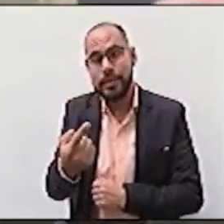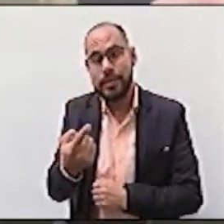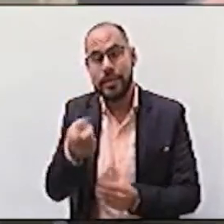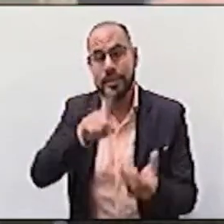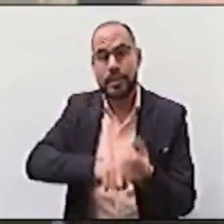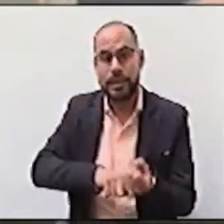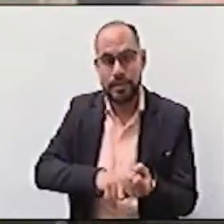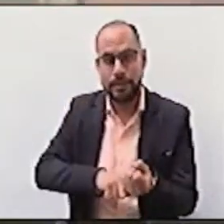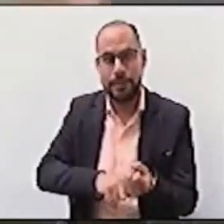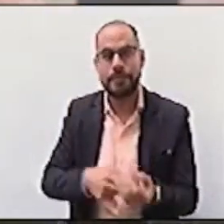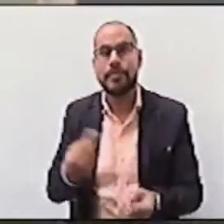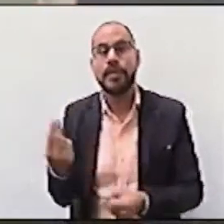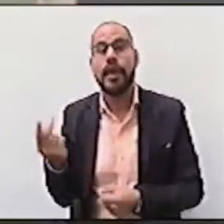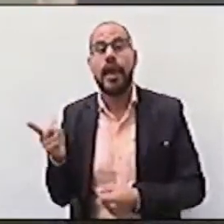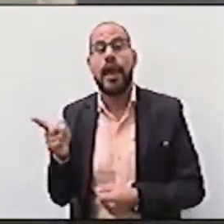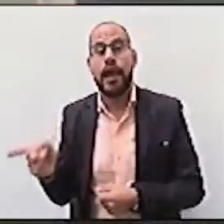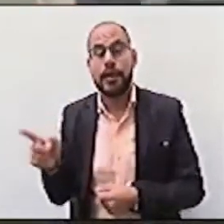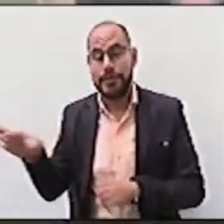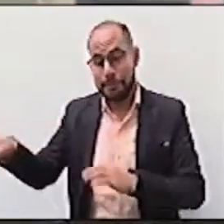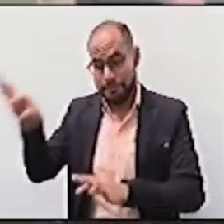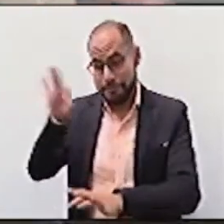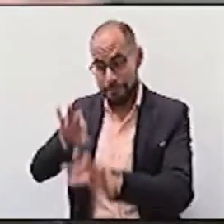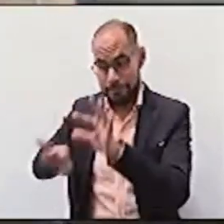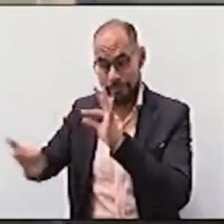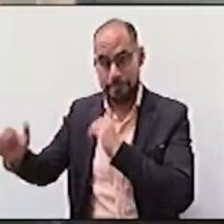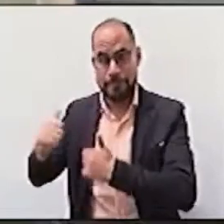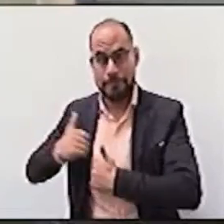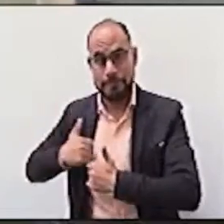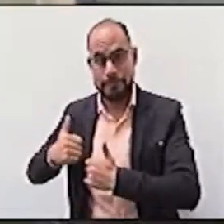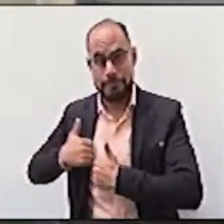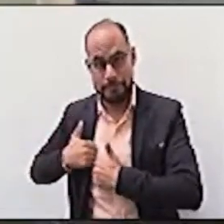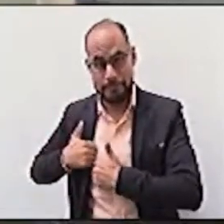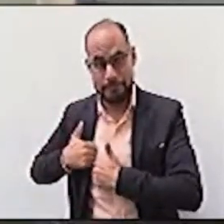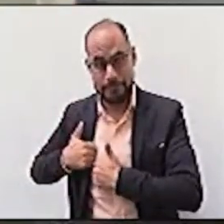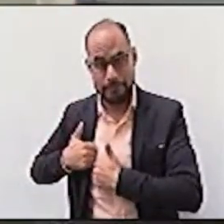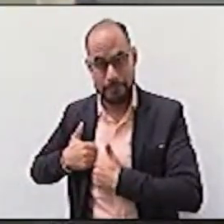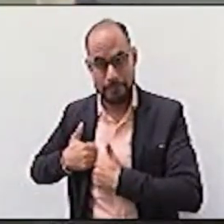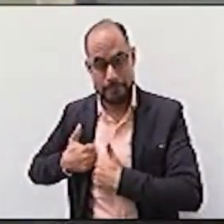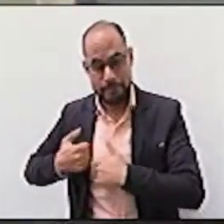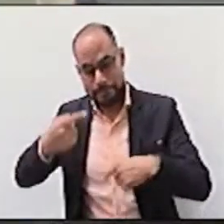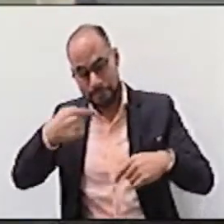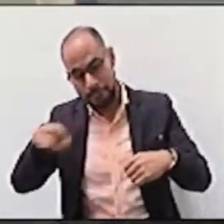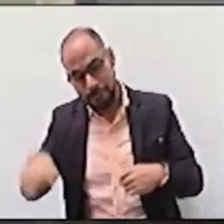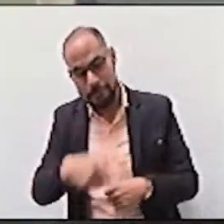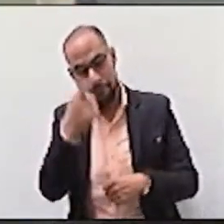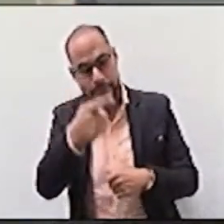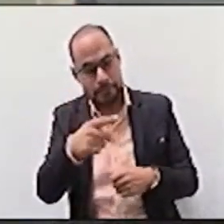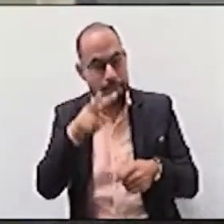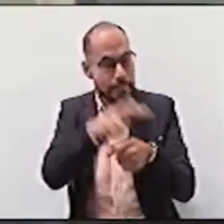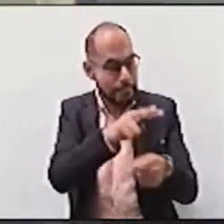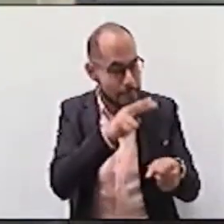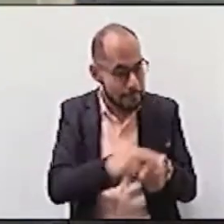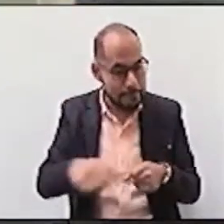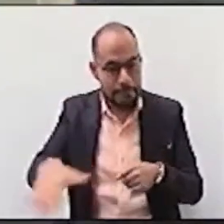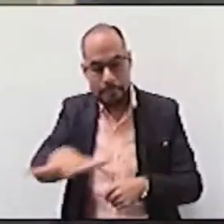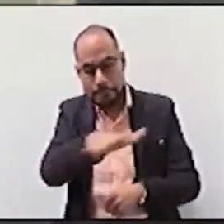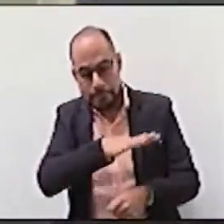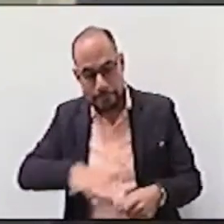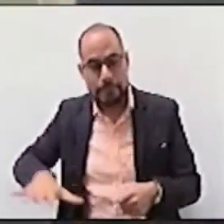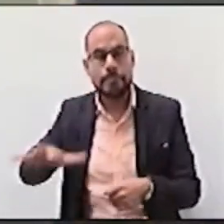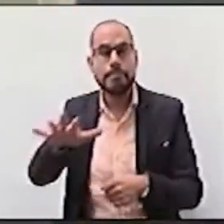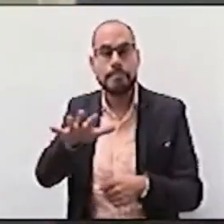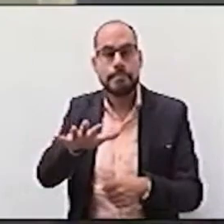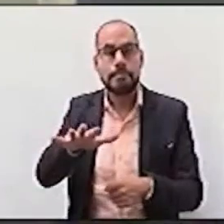entiende que si la interpretas en términos de las reformas legislativas que